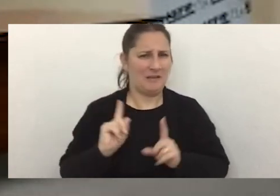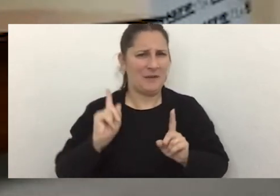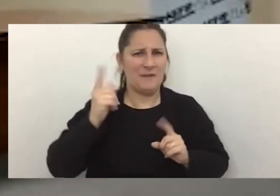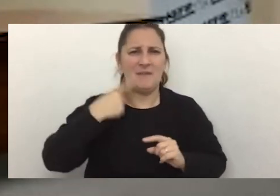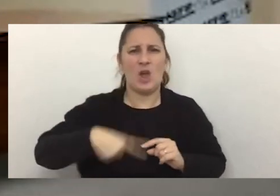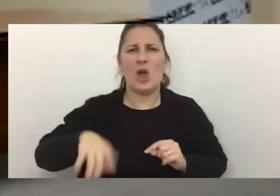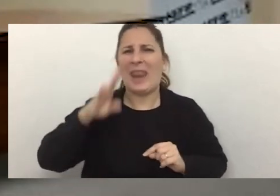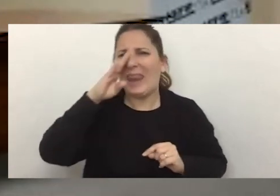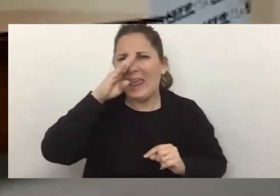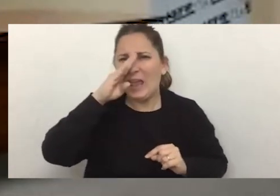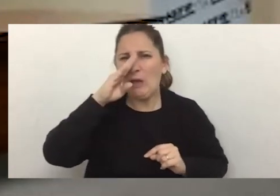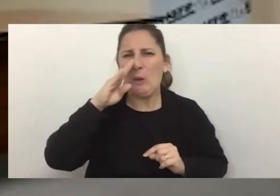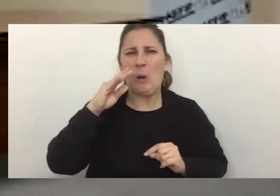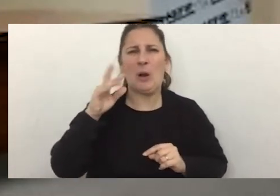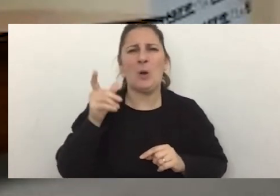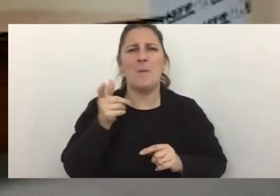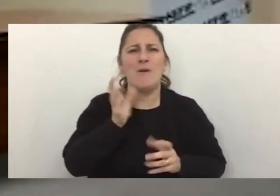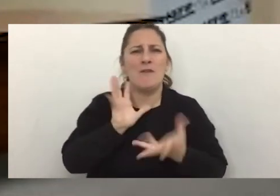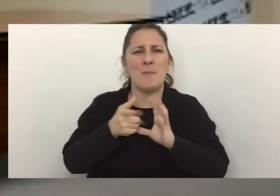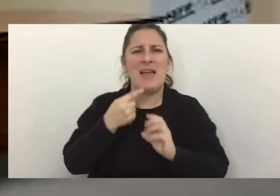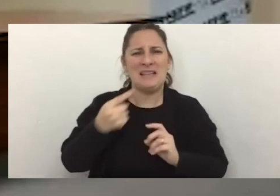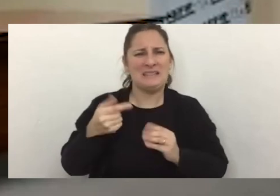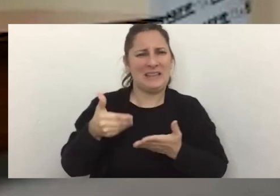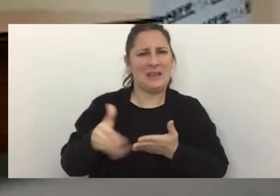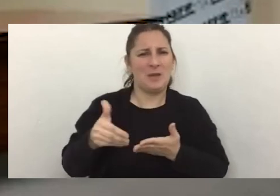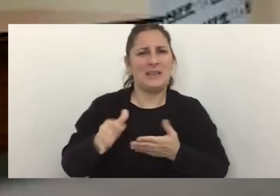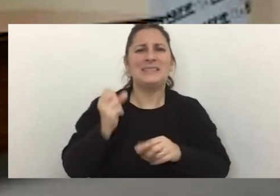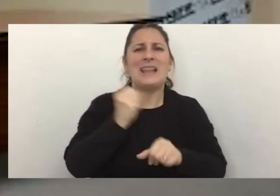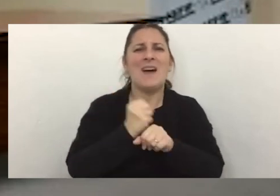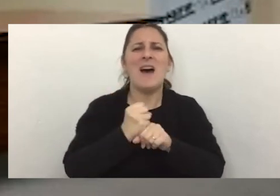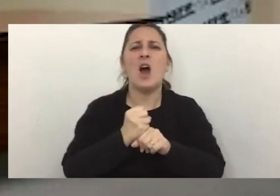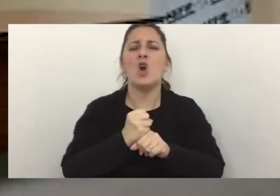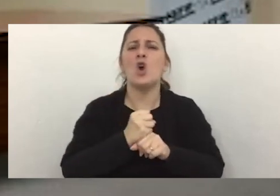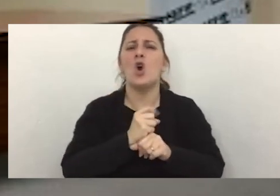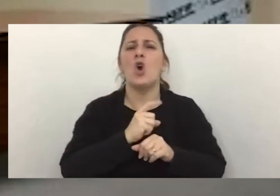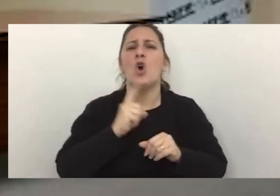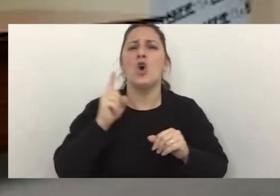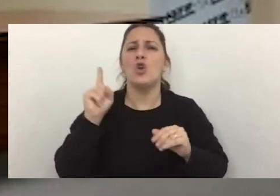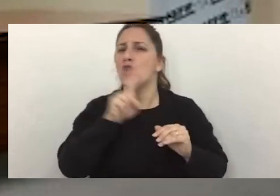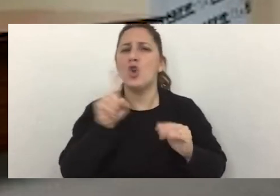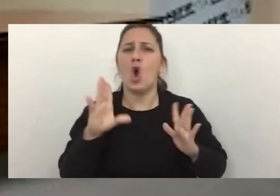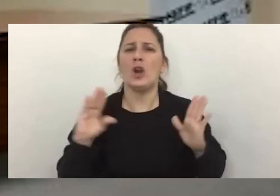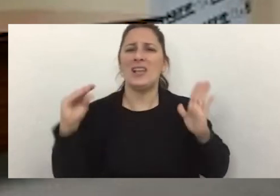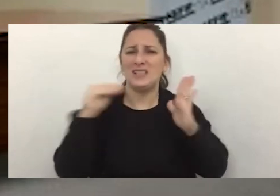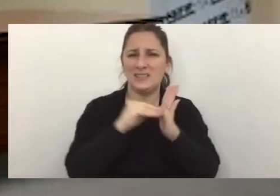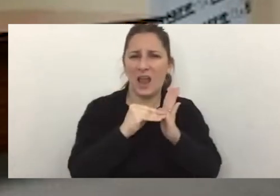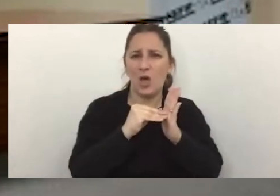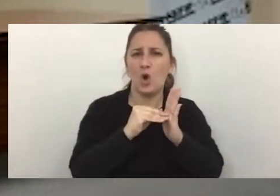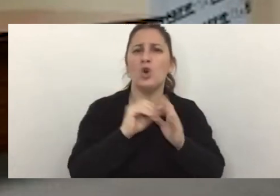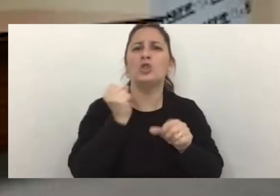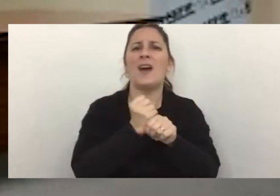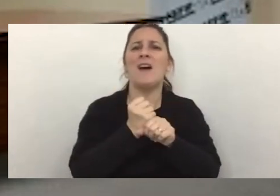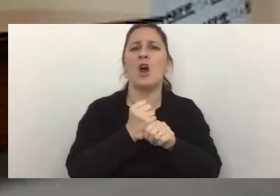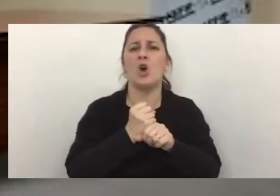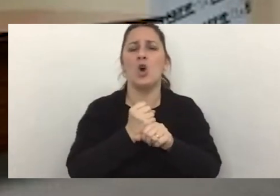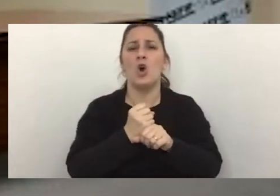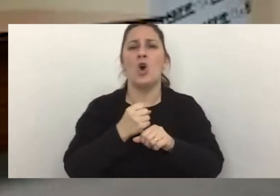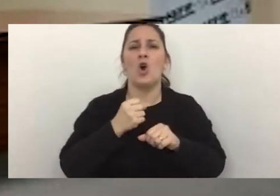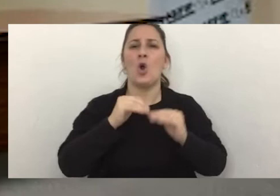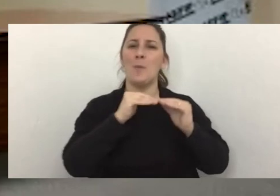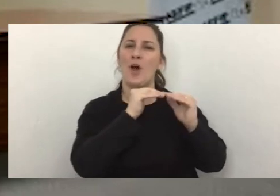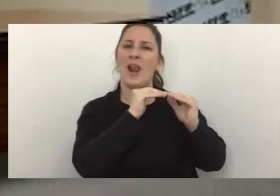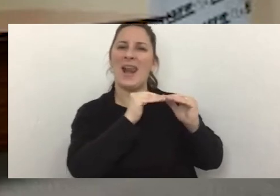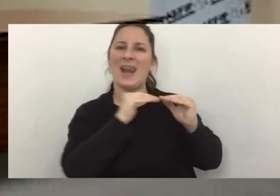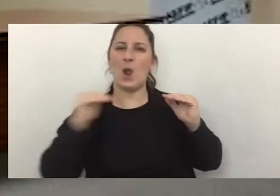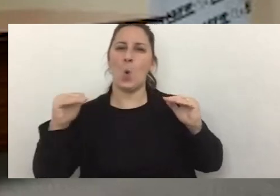manera peyorativa. En realidad es trabajo no registrado o trabajo irregular. Pero decir trabajo en negro,